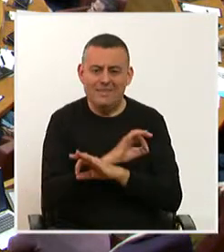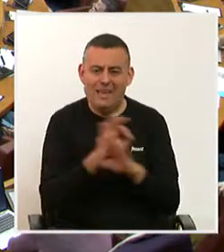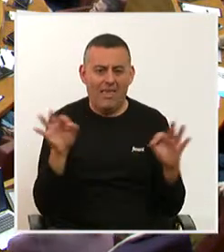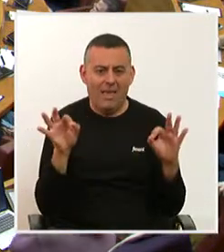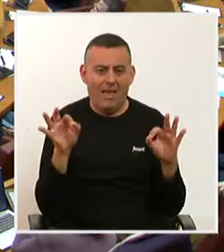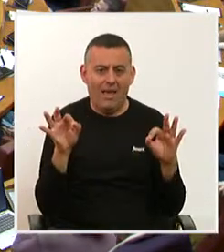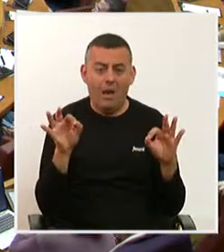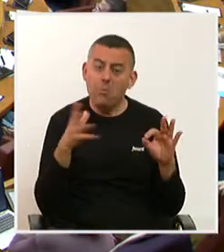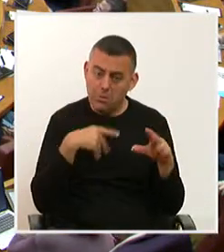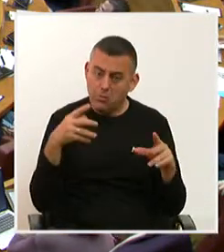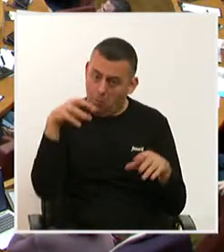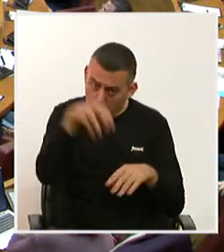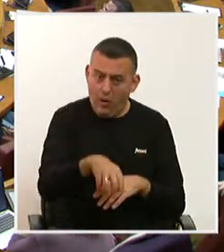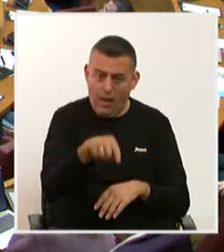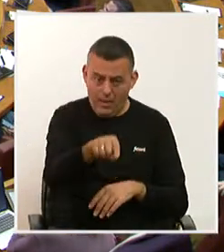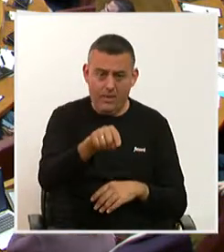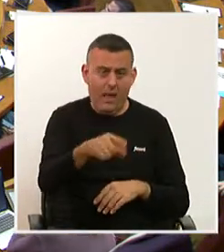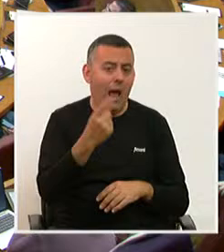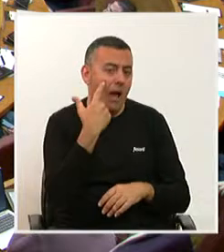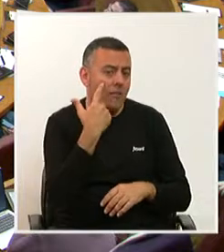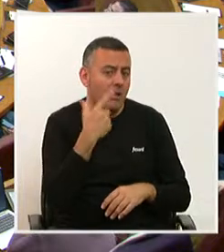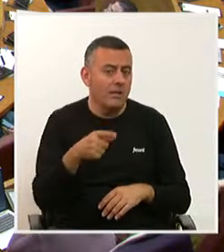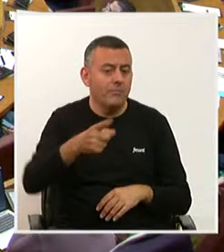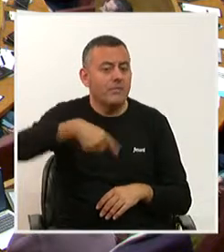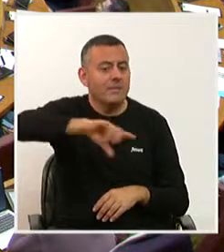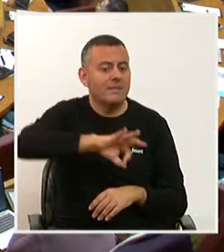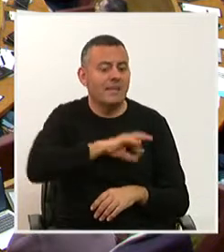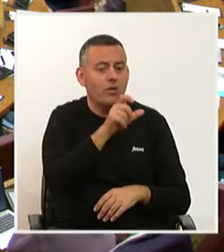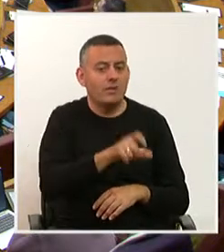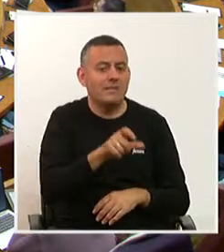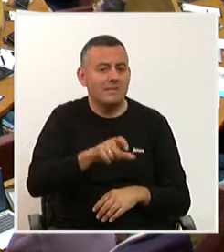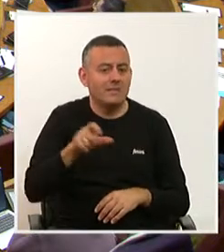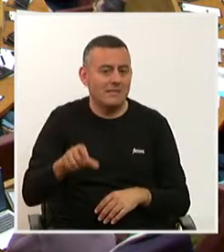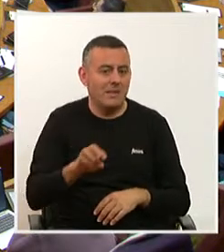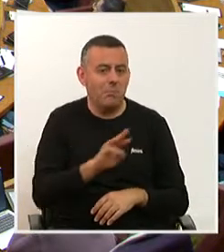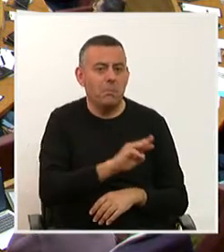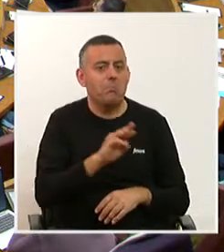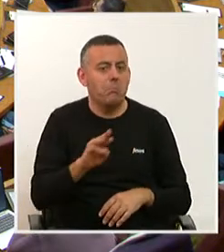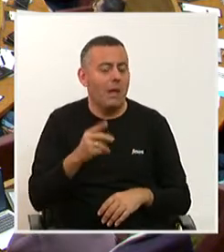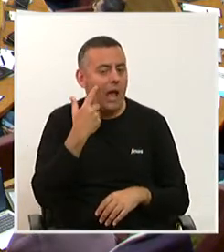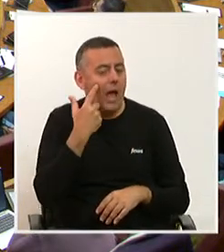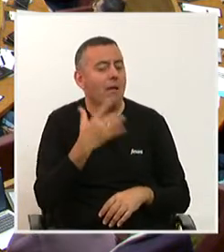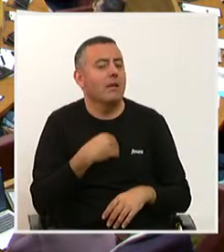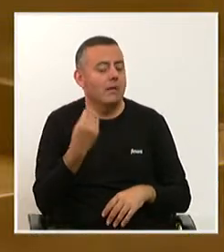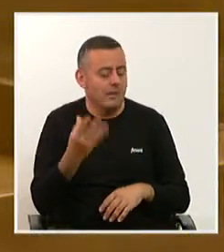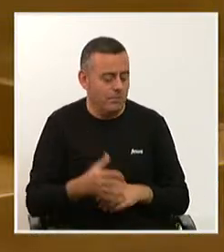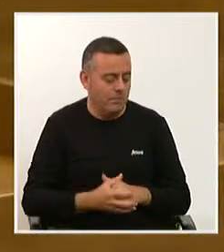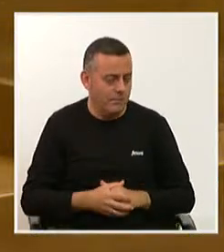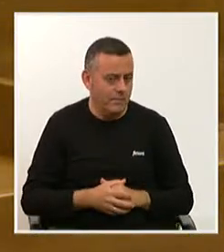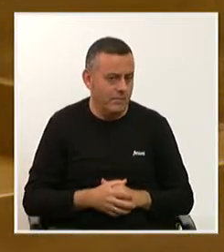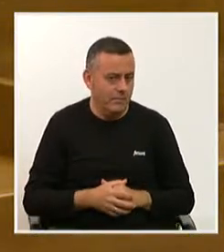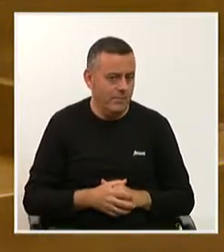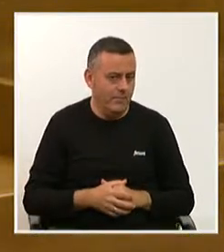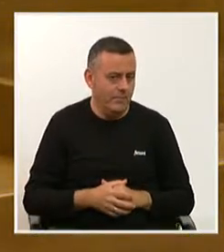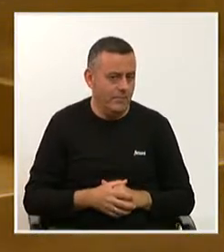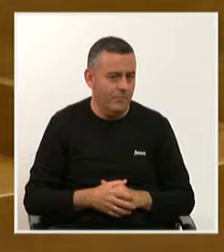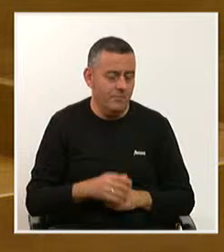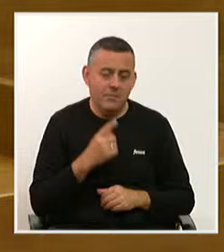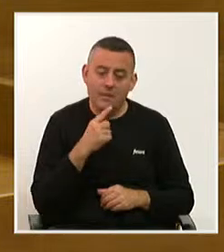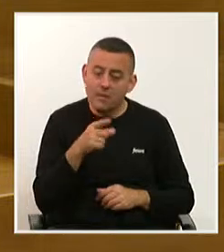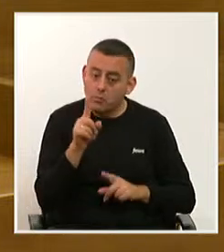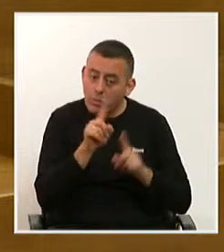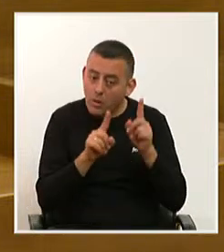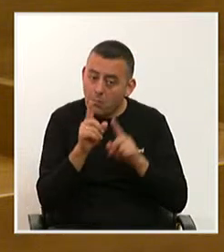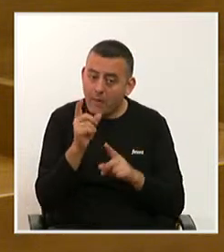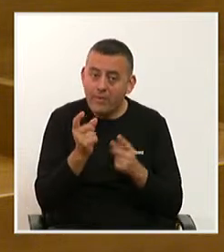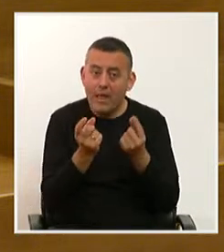porque esto Esto es un problema esto es un problema de rentas esto es un problema de rentas es un problema de nivel económico